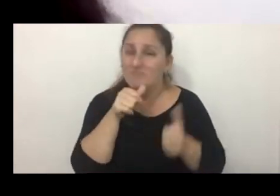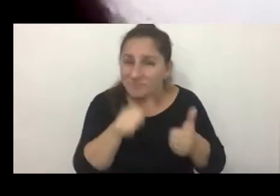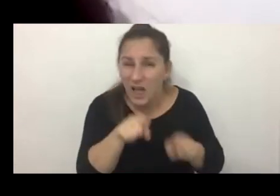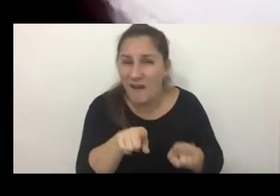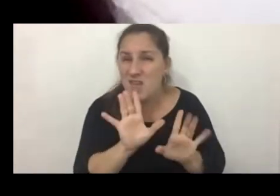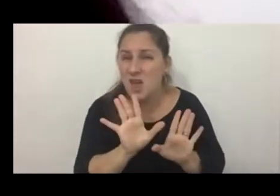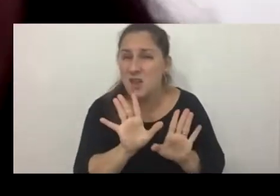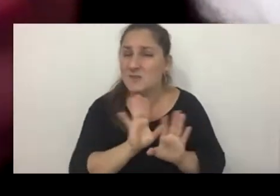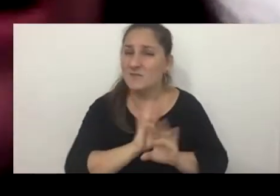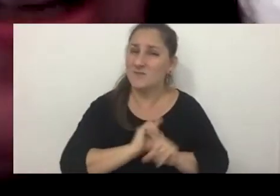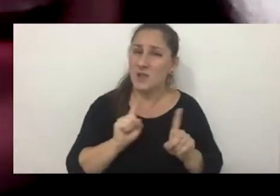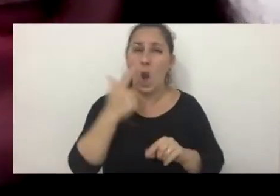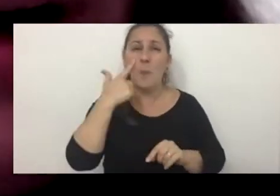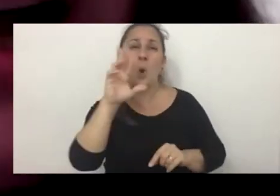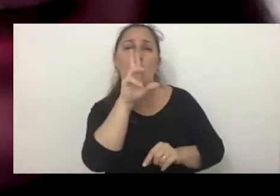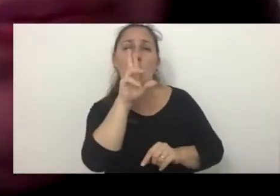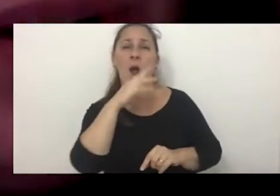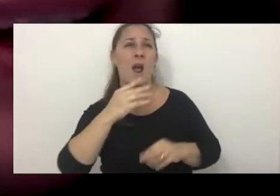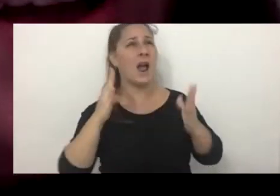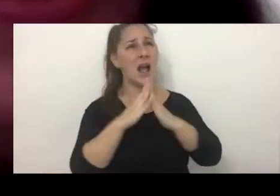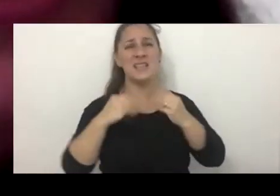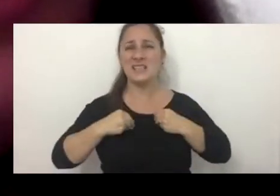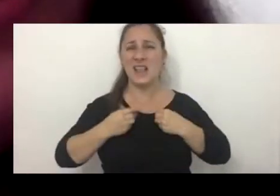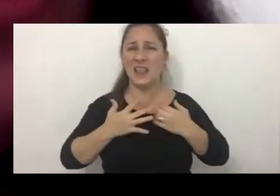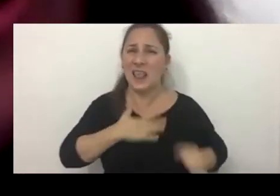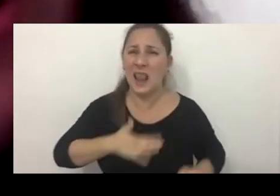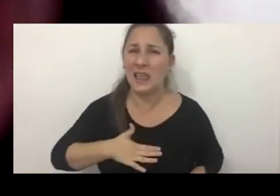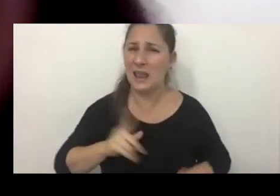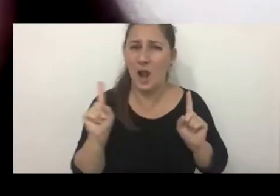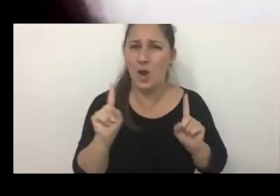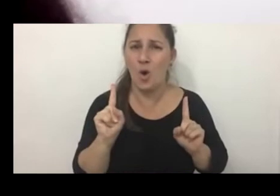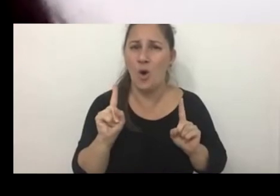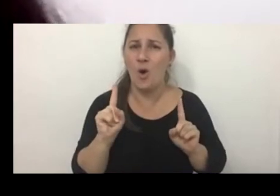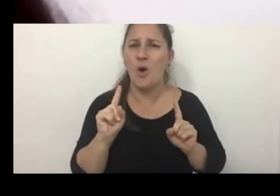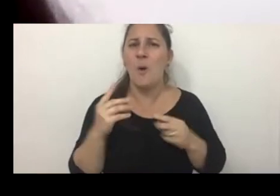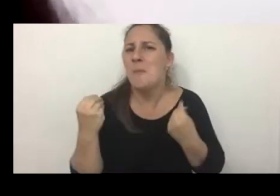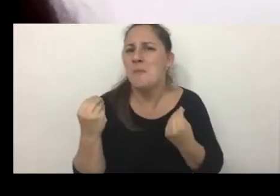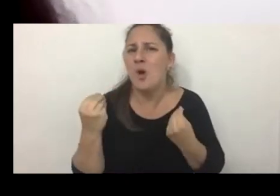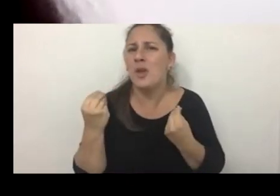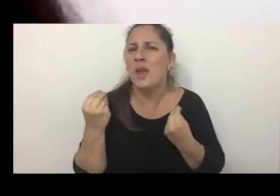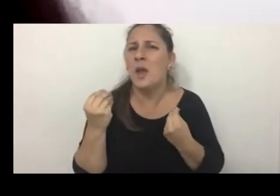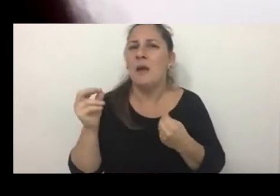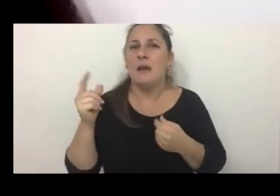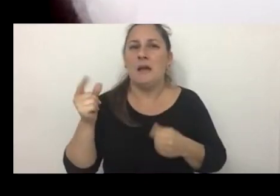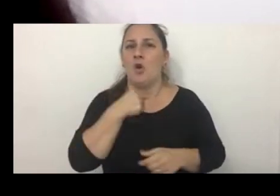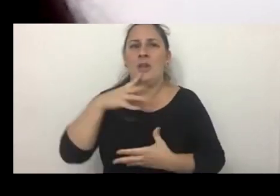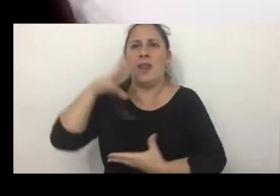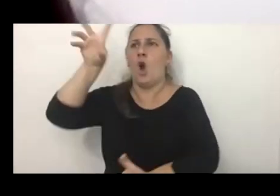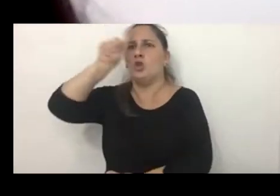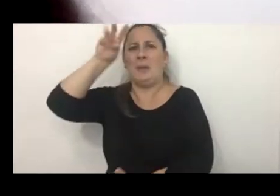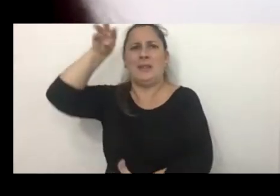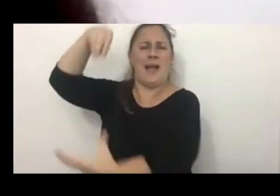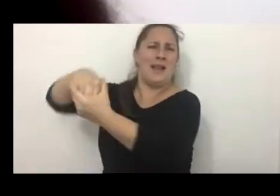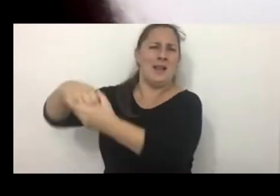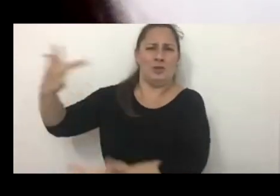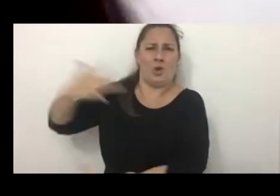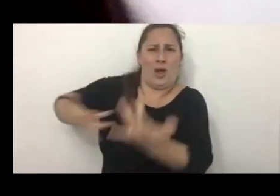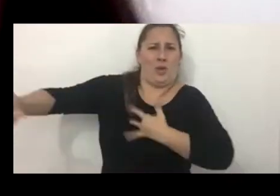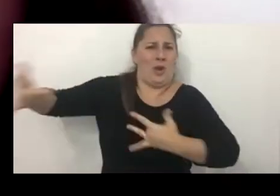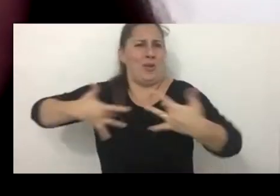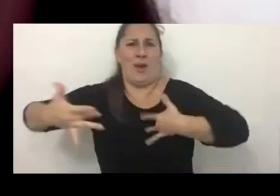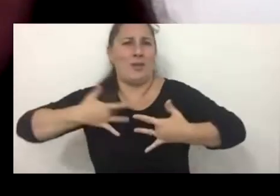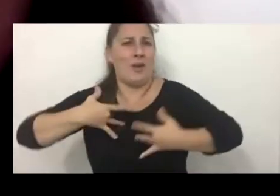que llega pariendo es la mujer que muchas veces contrata una dula para que la acompañe en casa, para poder transitar lo más que se